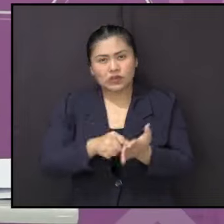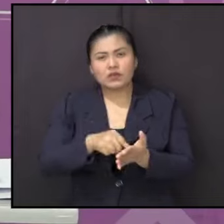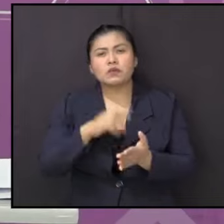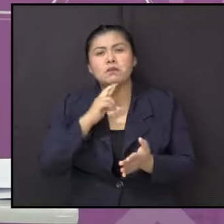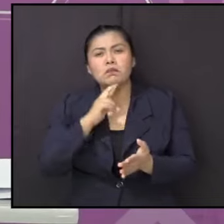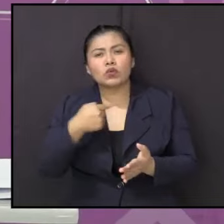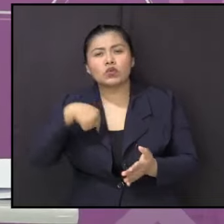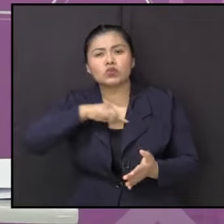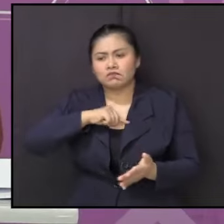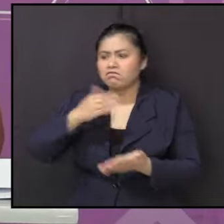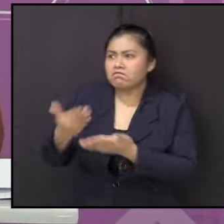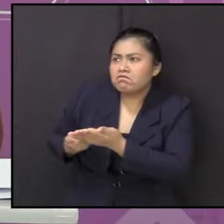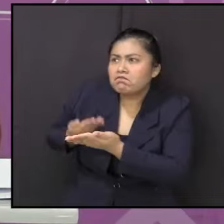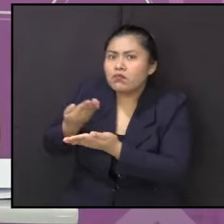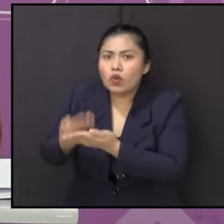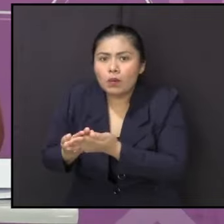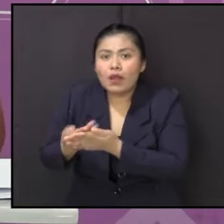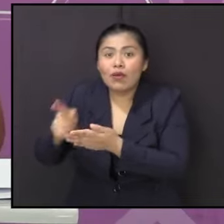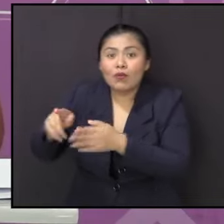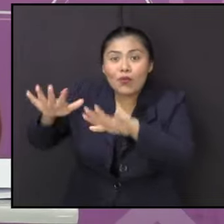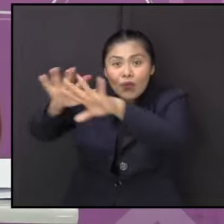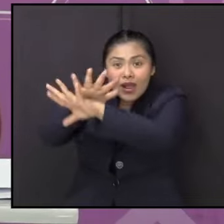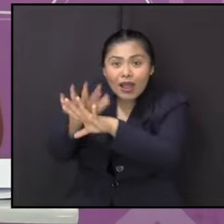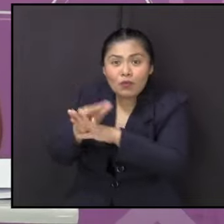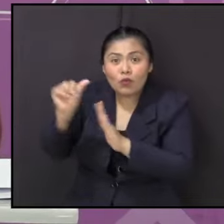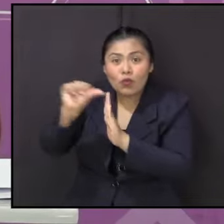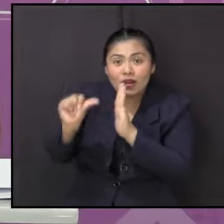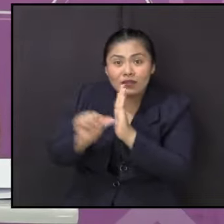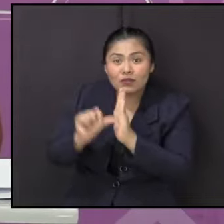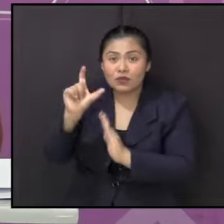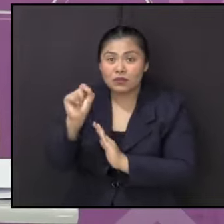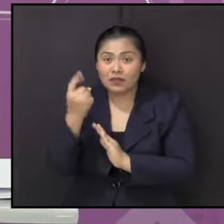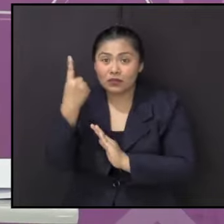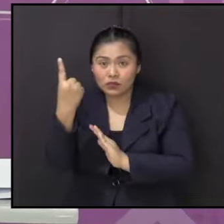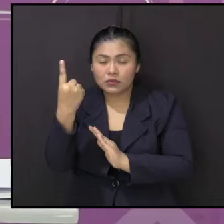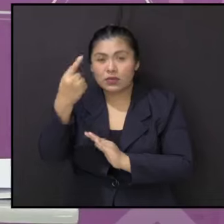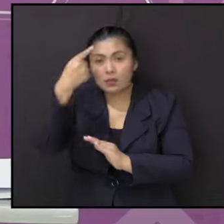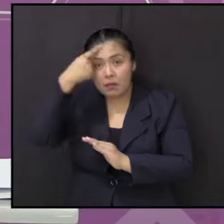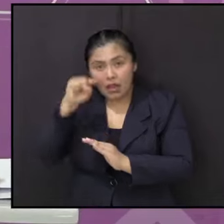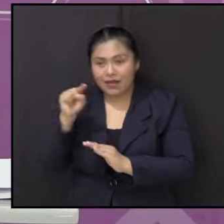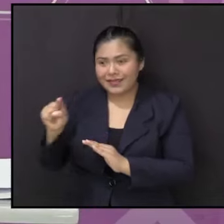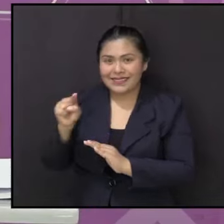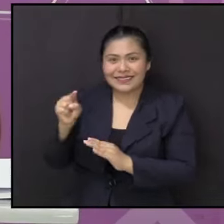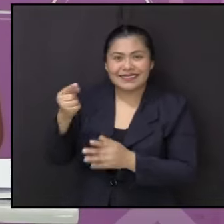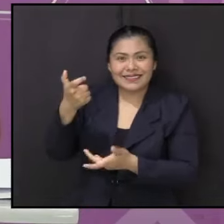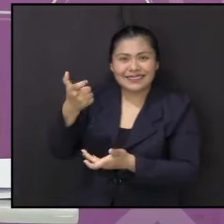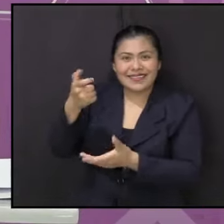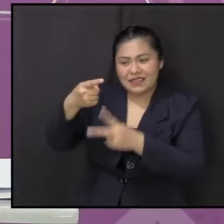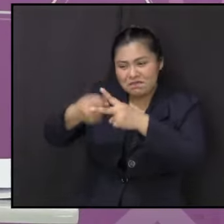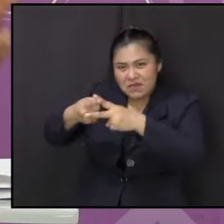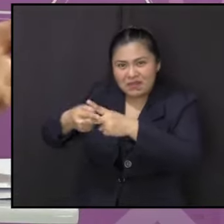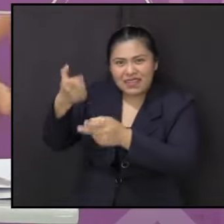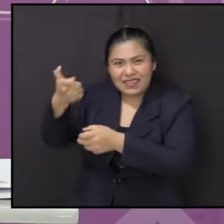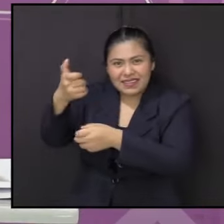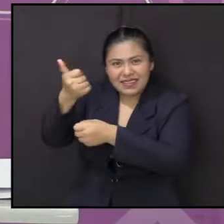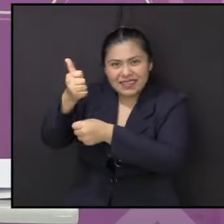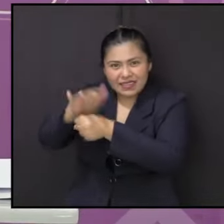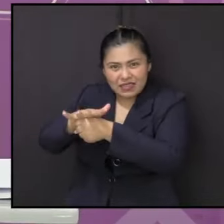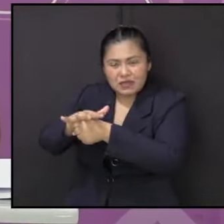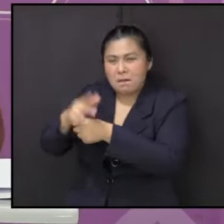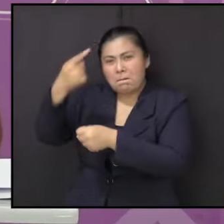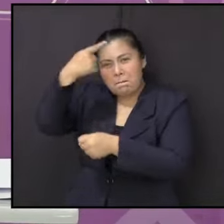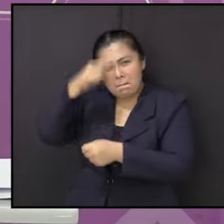nosotros proponer una reforma al artículo 21 para los criterios de asignación de presupuesto. criterios de asignación de presupuesto para